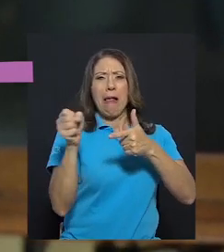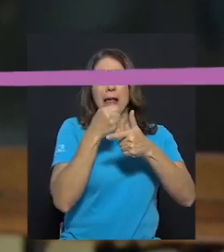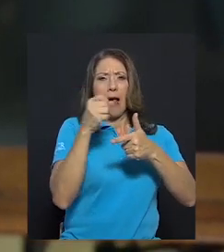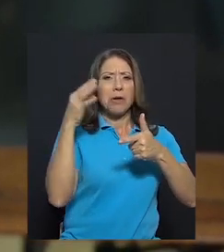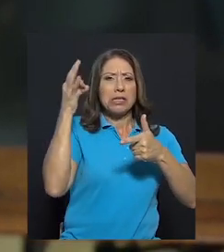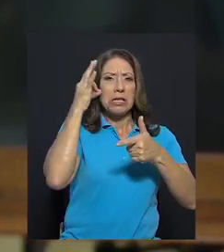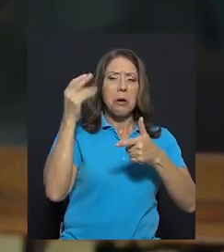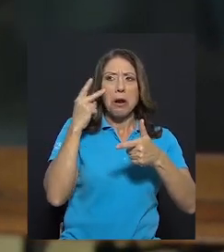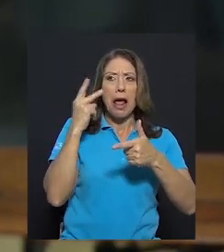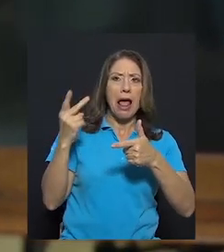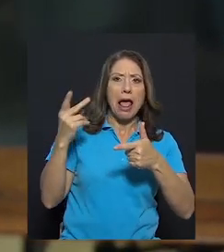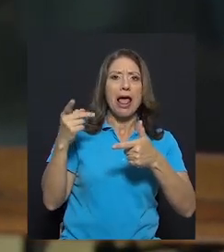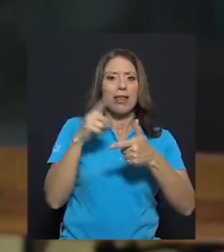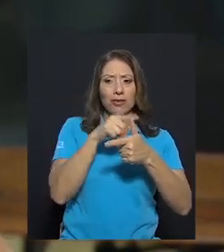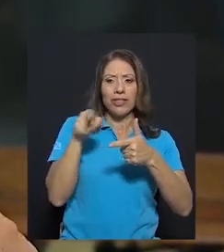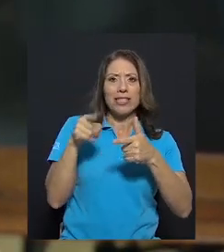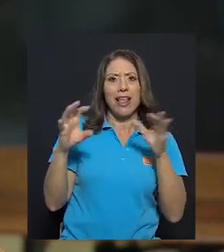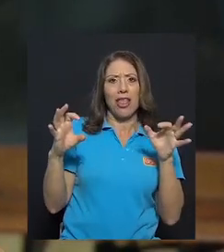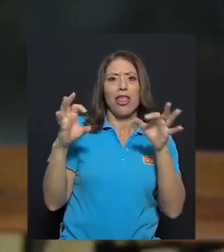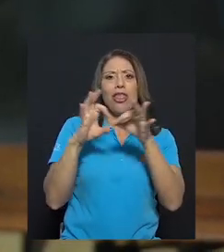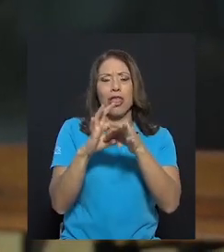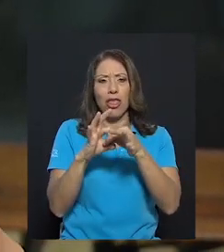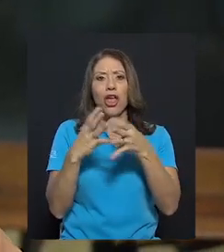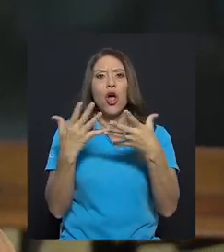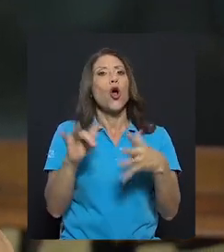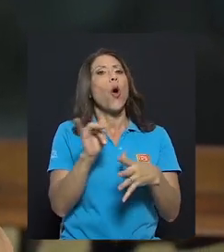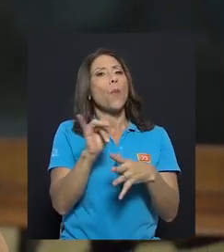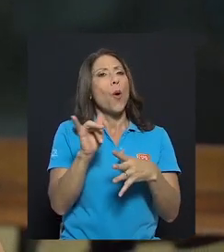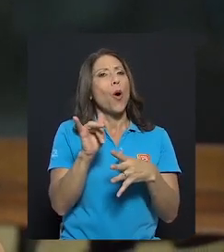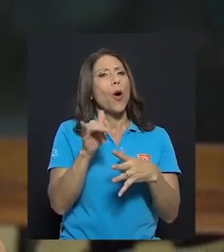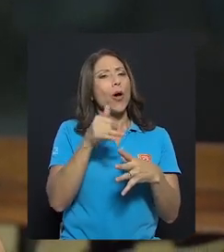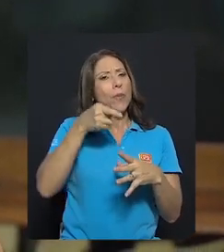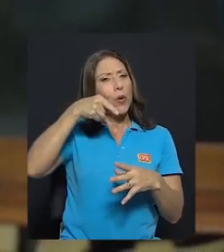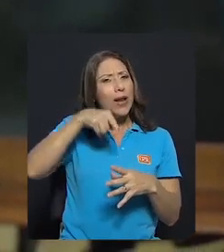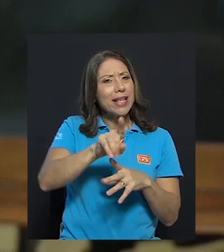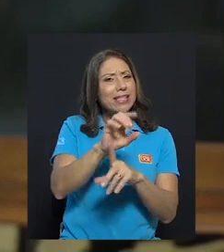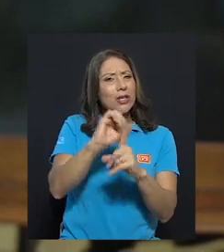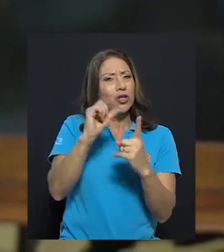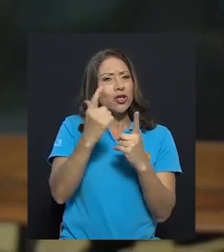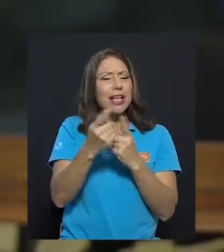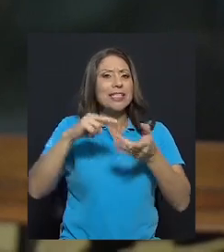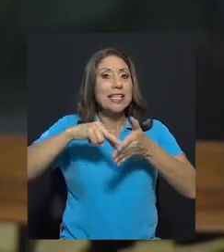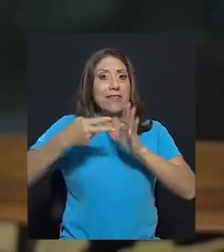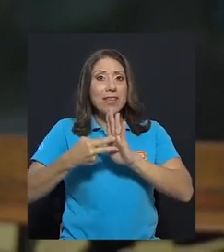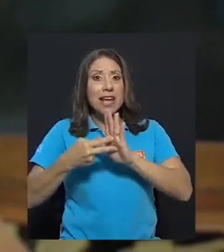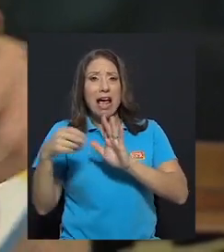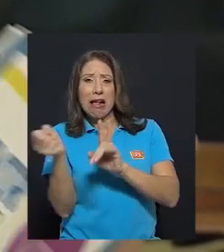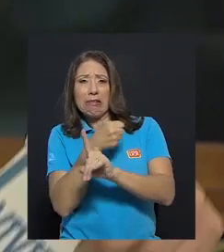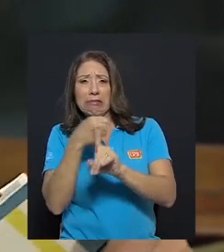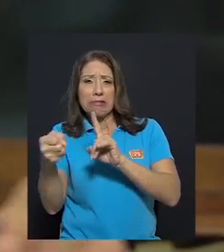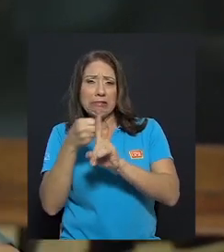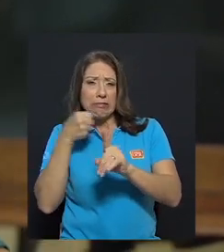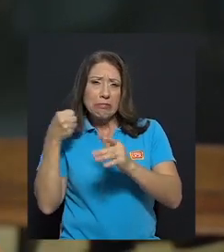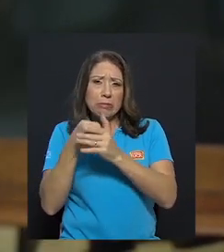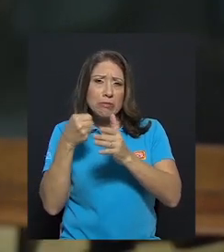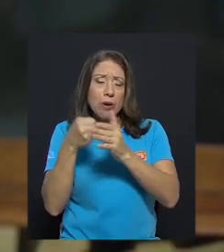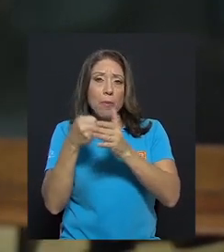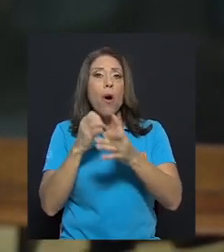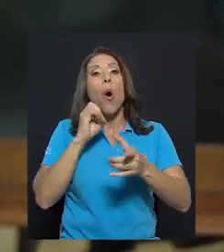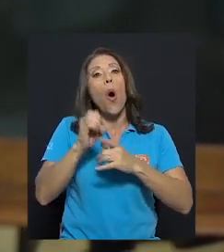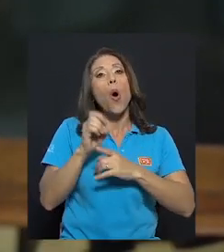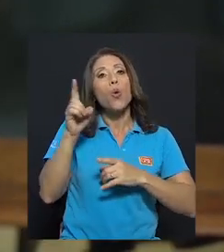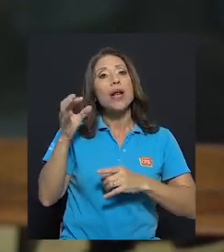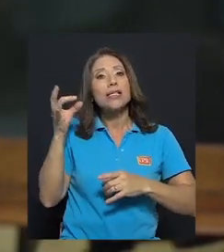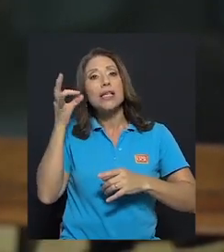y sale por tele, ¿verdad? Como muy asociado a la violencia más física, o una señora gritándole a